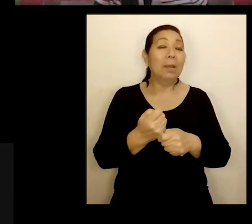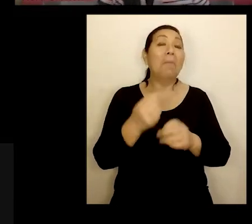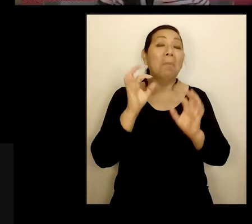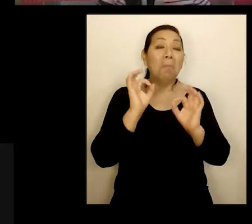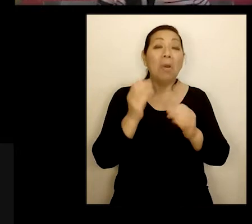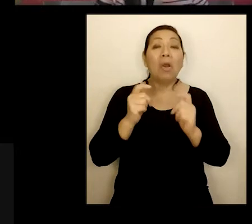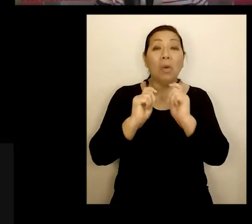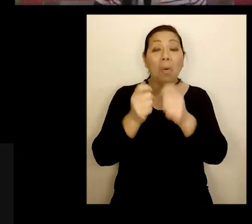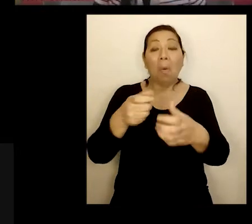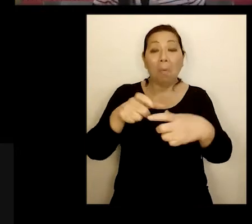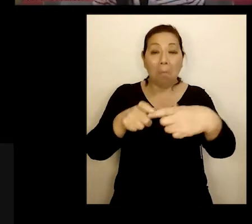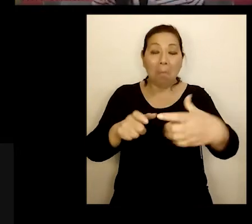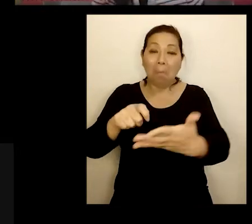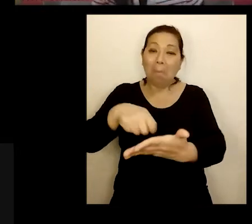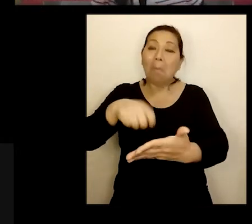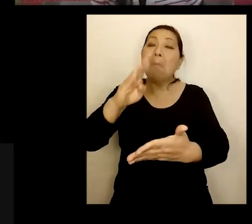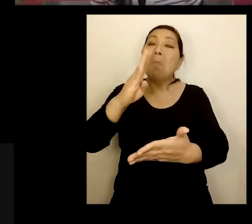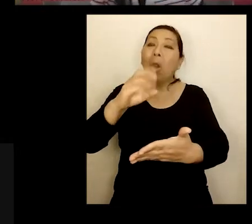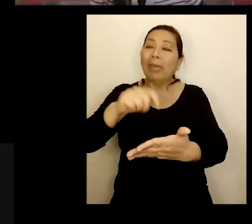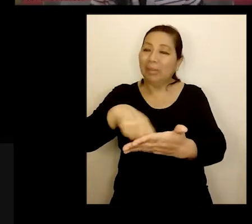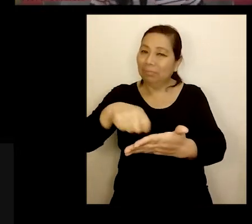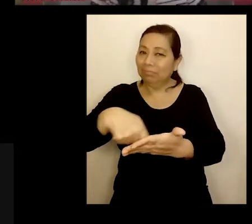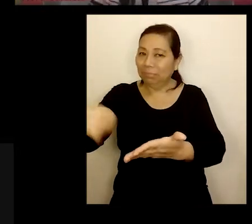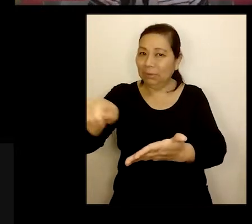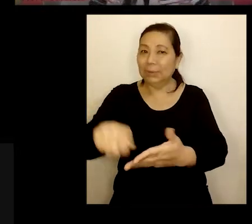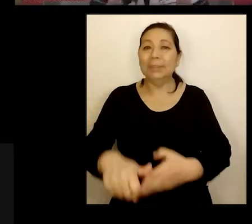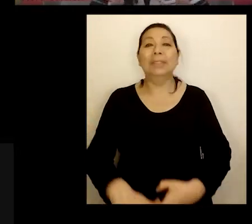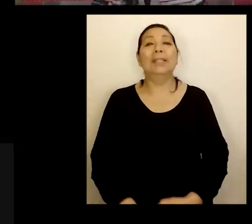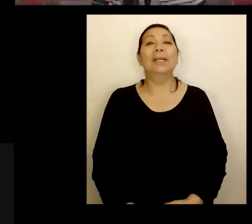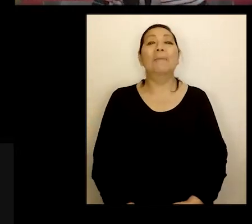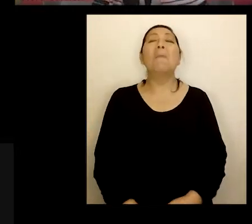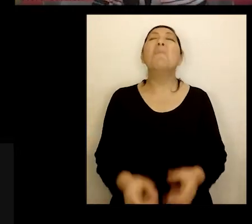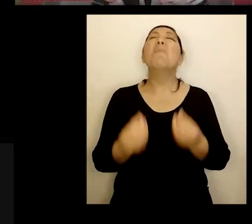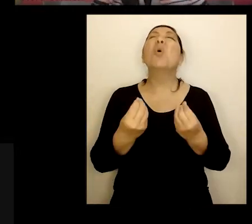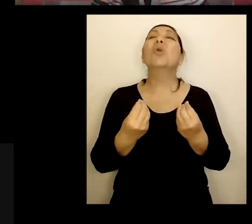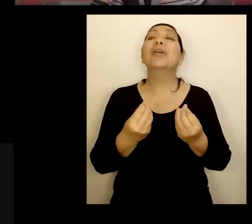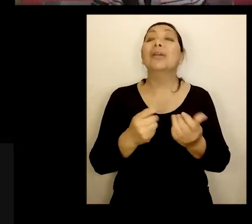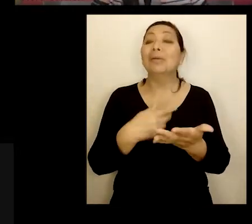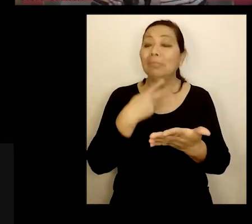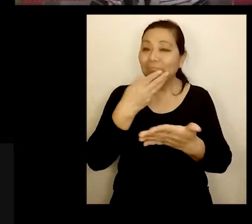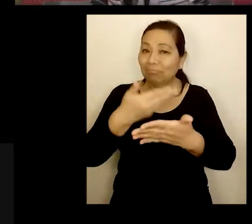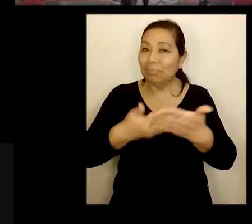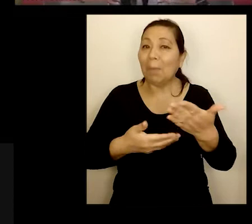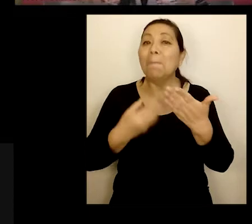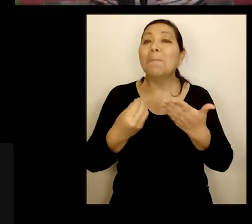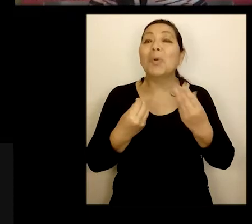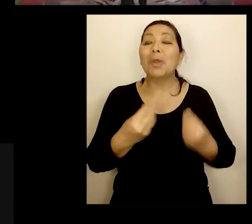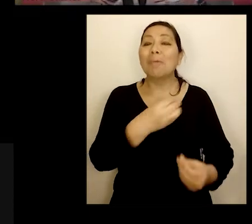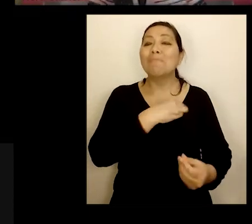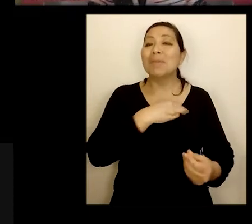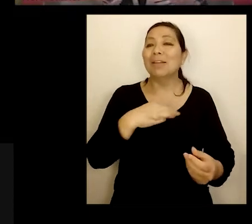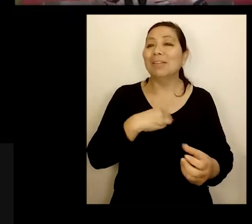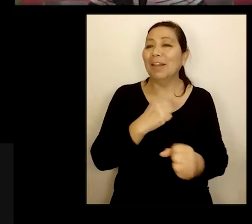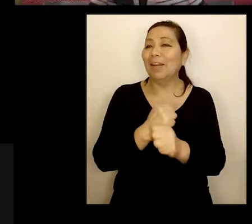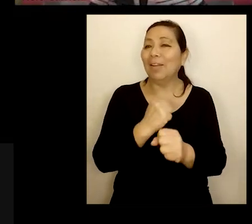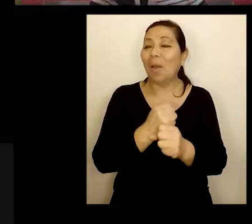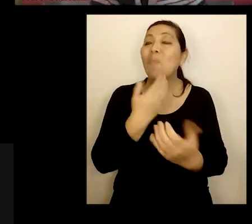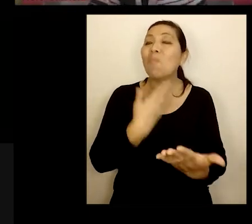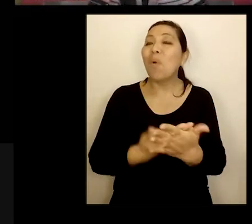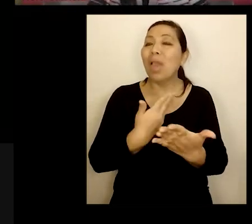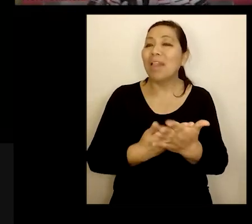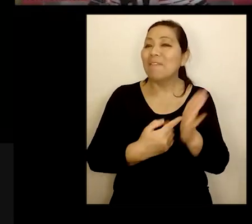se entregó boletas de Cervosa Gas SA. ¿Por qué se levantó esta acta? Porque el Ministerio de Trabajo